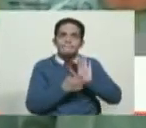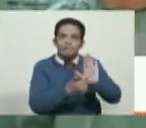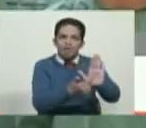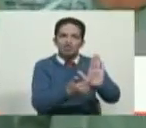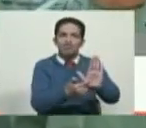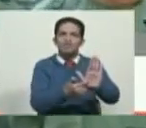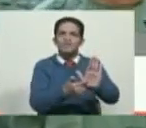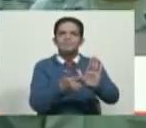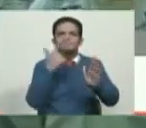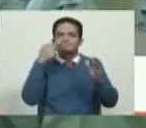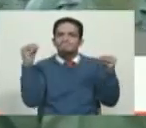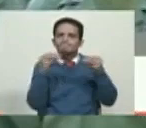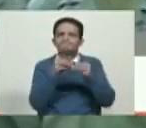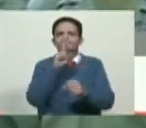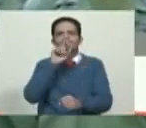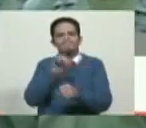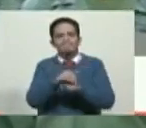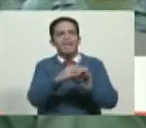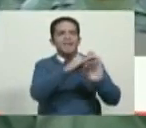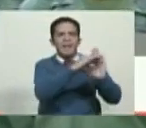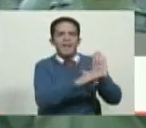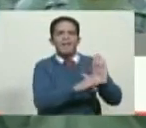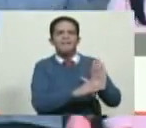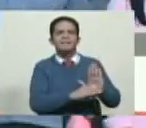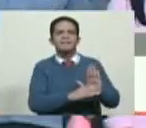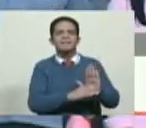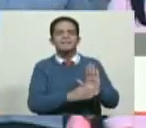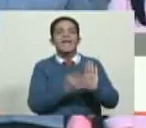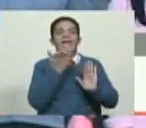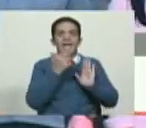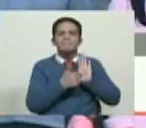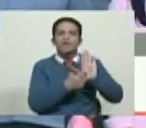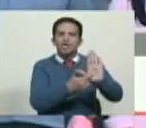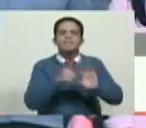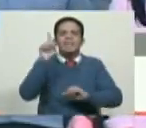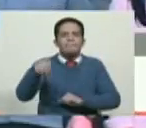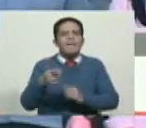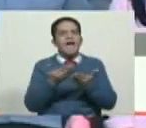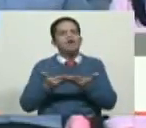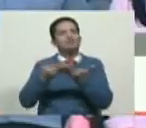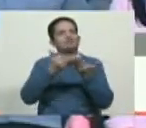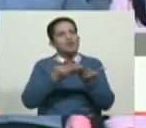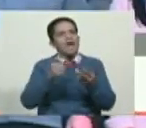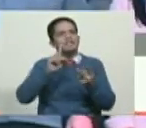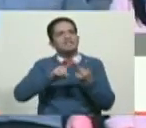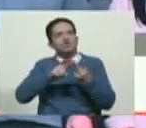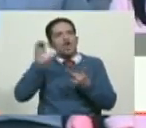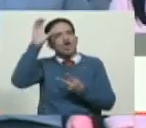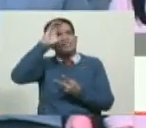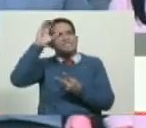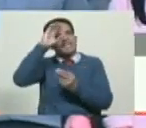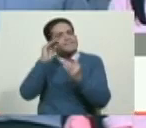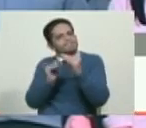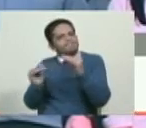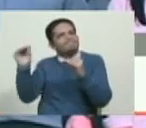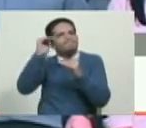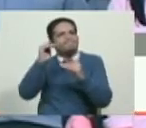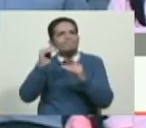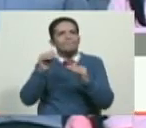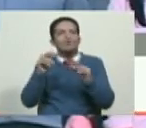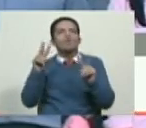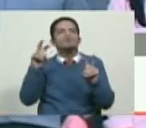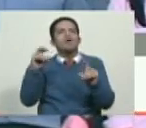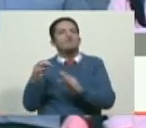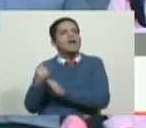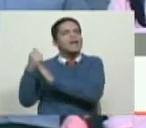deber, a dar el ejemplo en el estudio, en la conciencia superior, un nuevo liderazgo militar para la